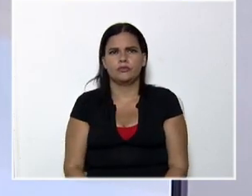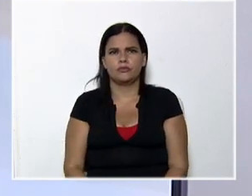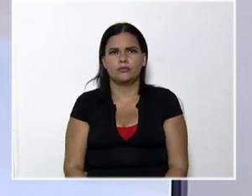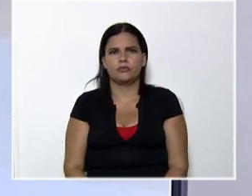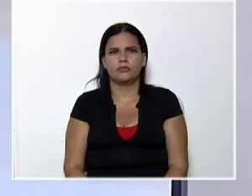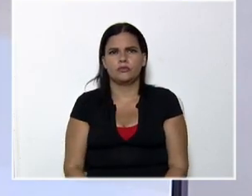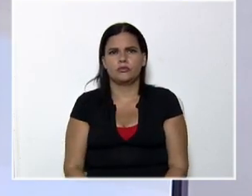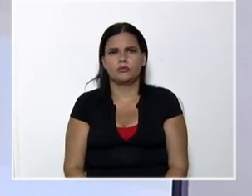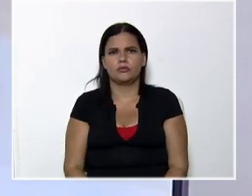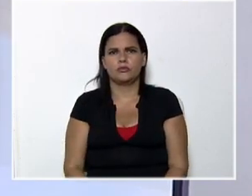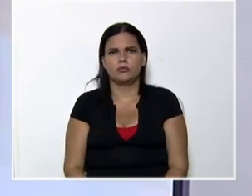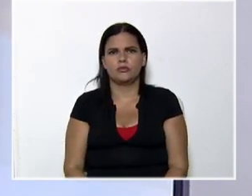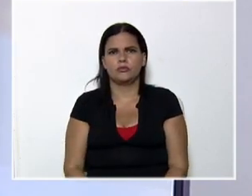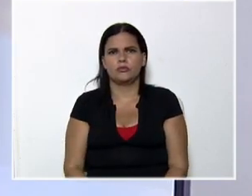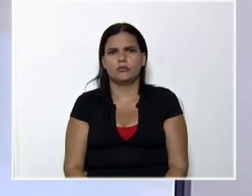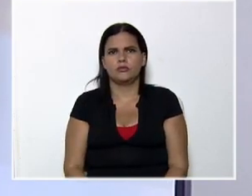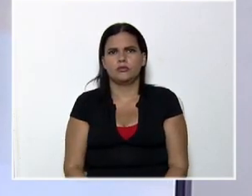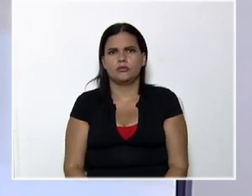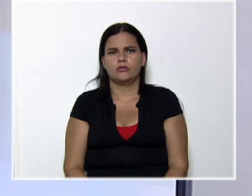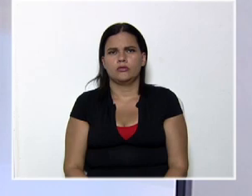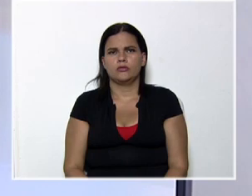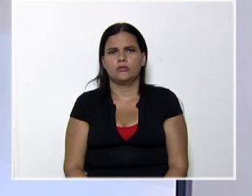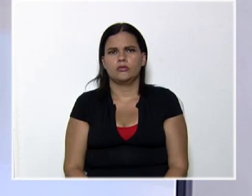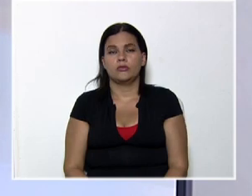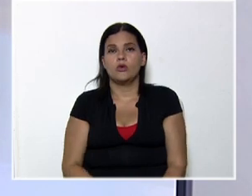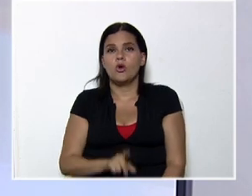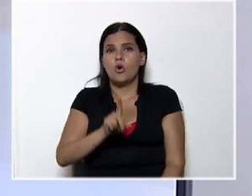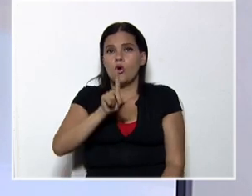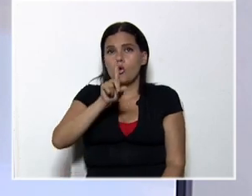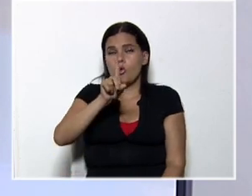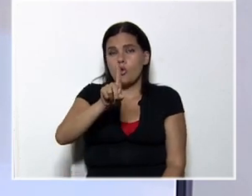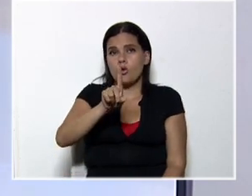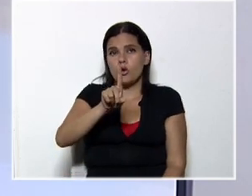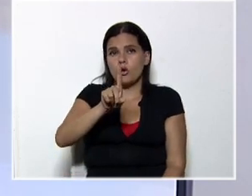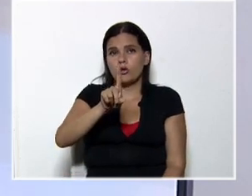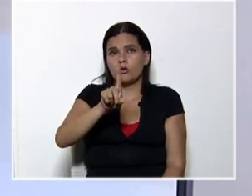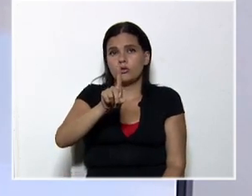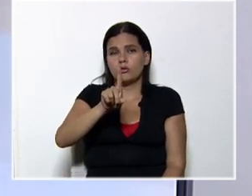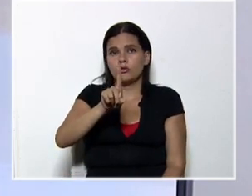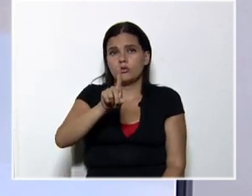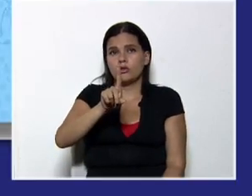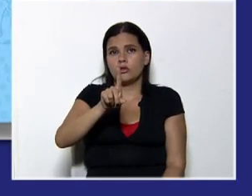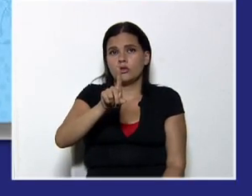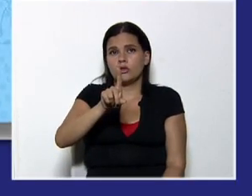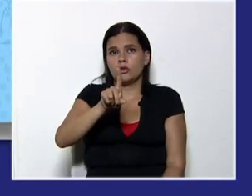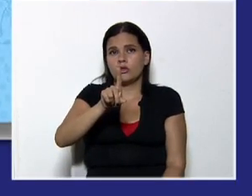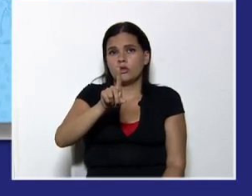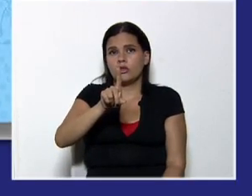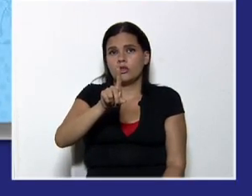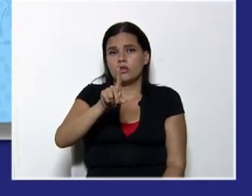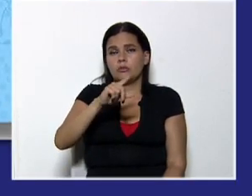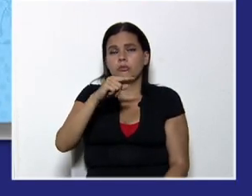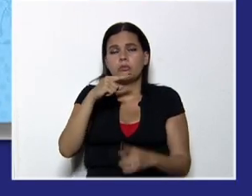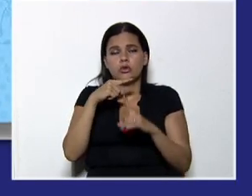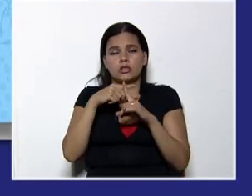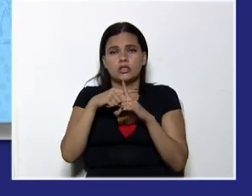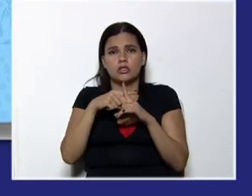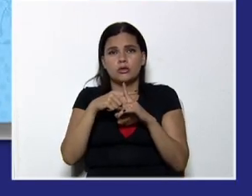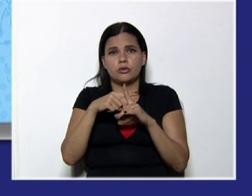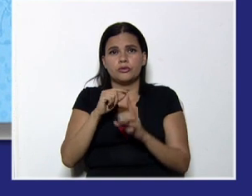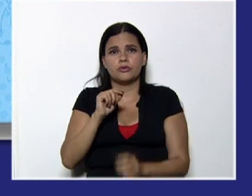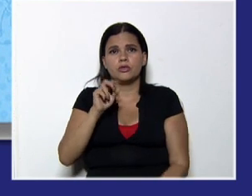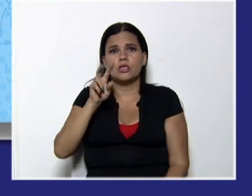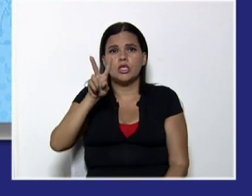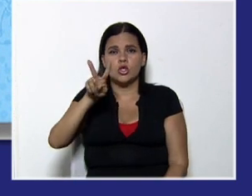del país, tenemos, sería 1 y 2 y 1 en el lado positivo. Entonces